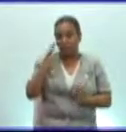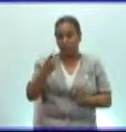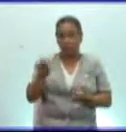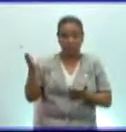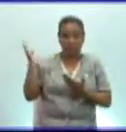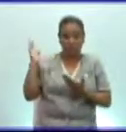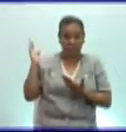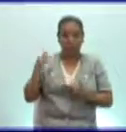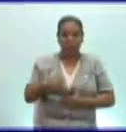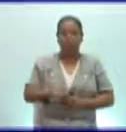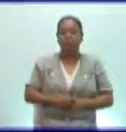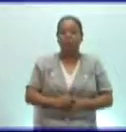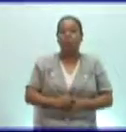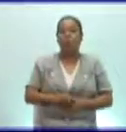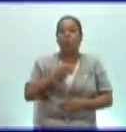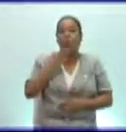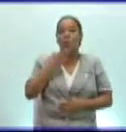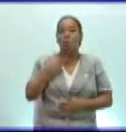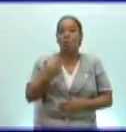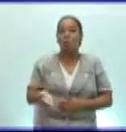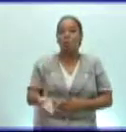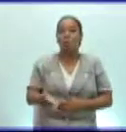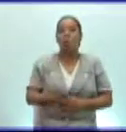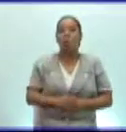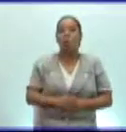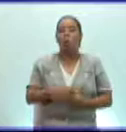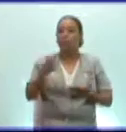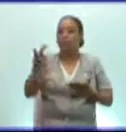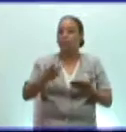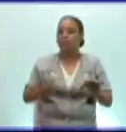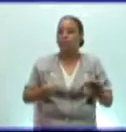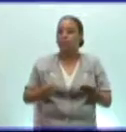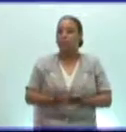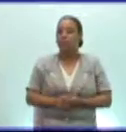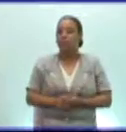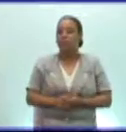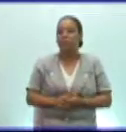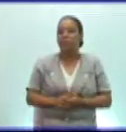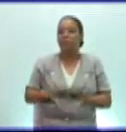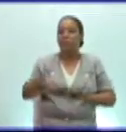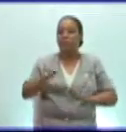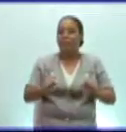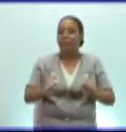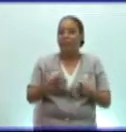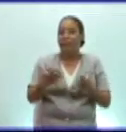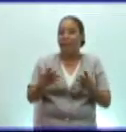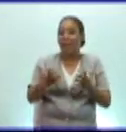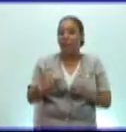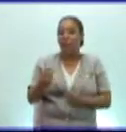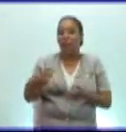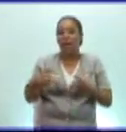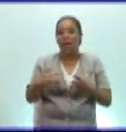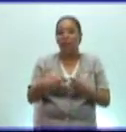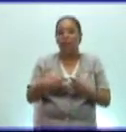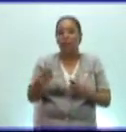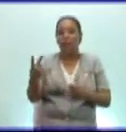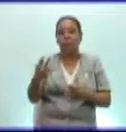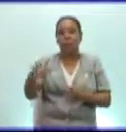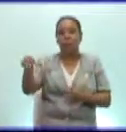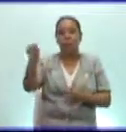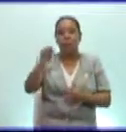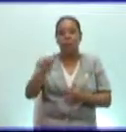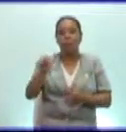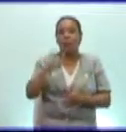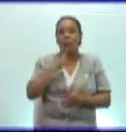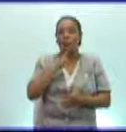acá cómo estamos representando la reacción entre dos moléculas de agua. Y digo reacción porque hay